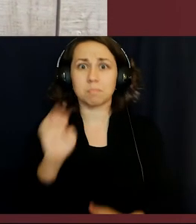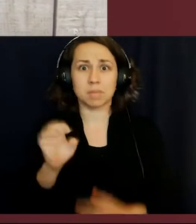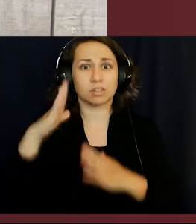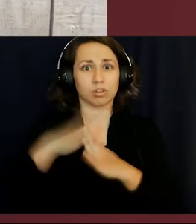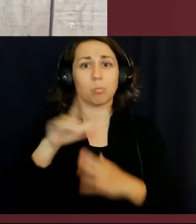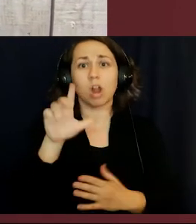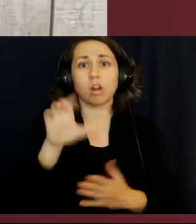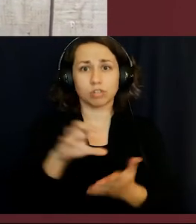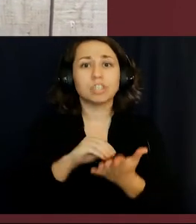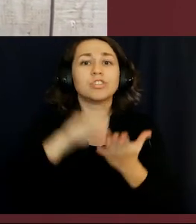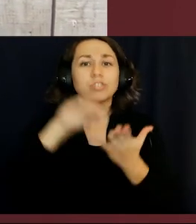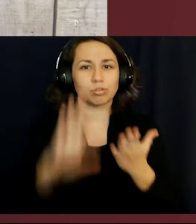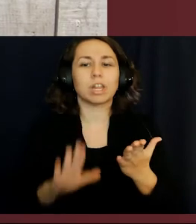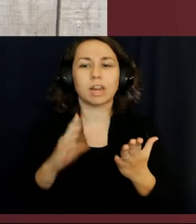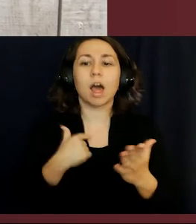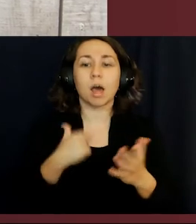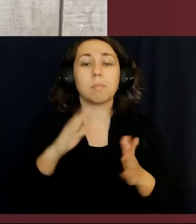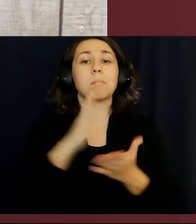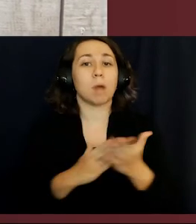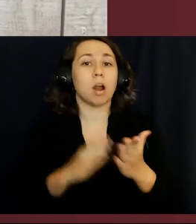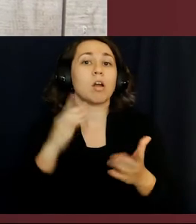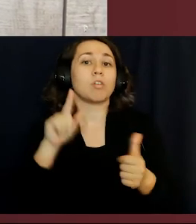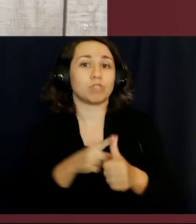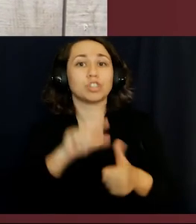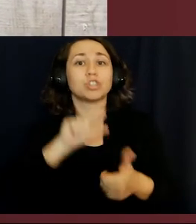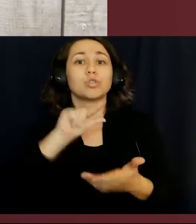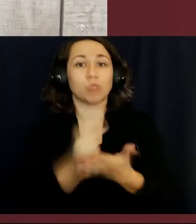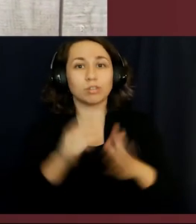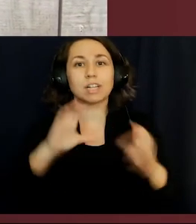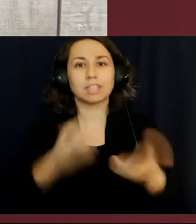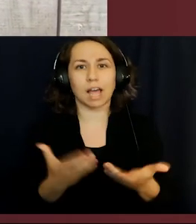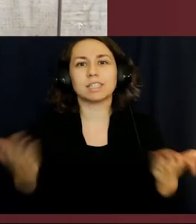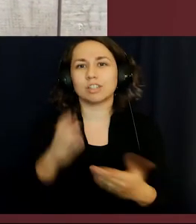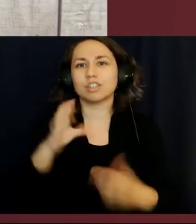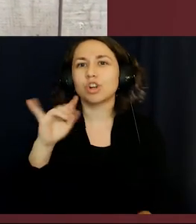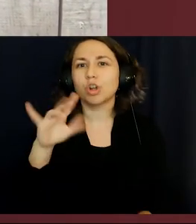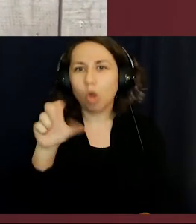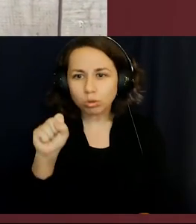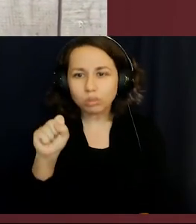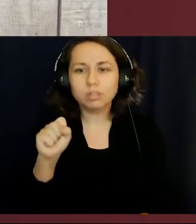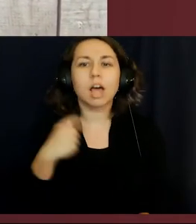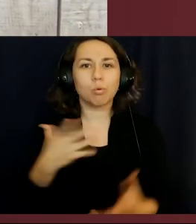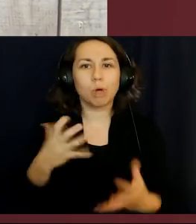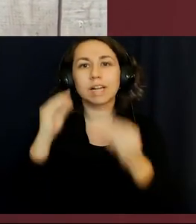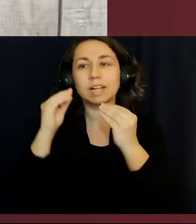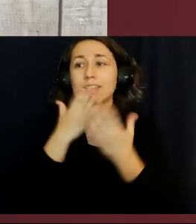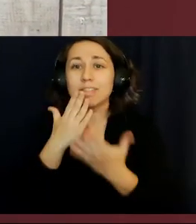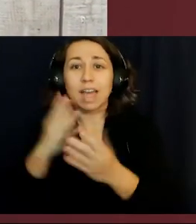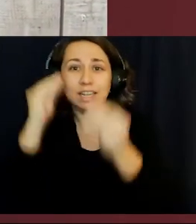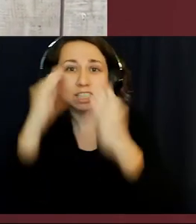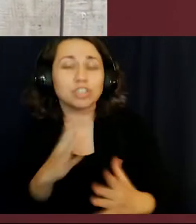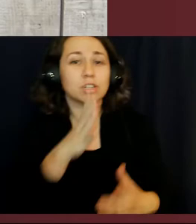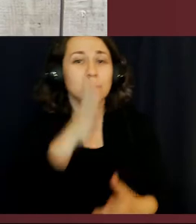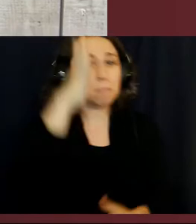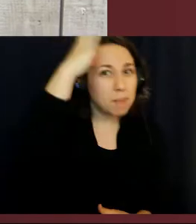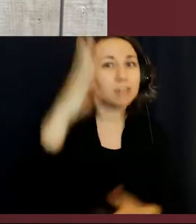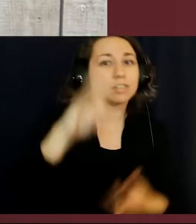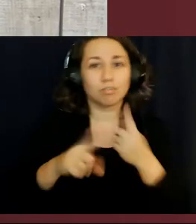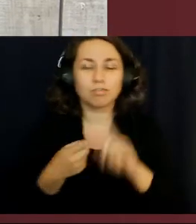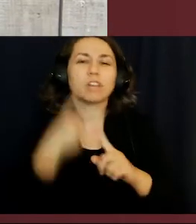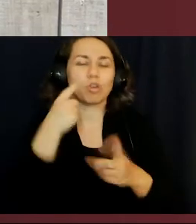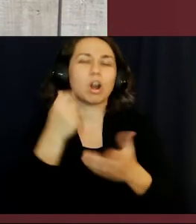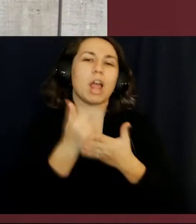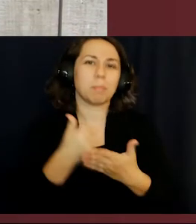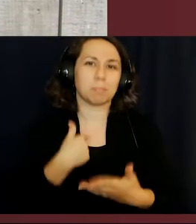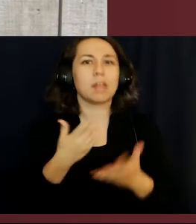Estoy orgullosa de ser parte de los 100 mejores, parte de la primera promoción de Círculos y ALA. Gracias a mis maestros,